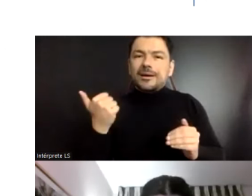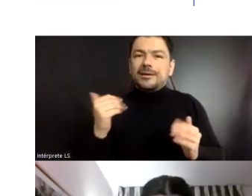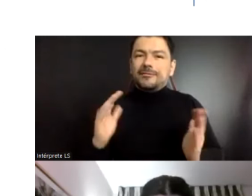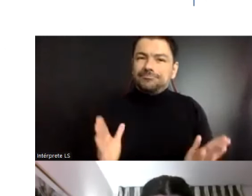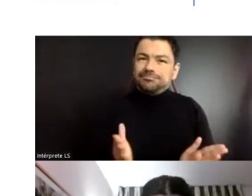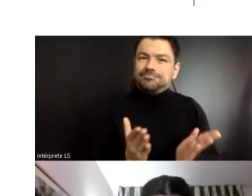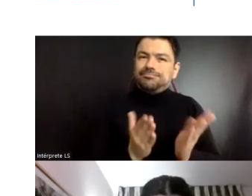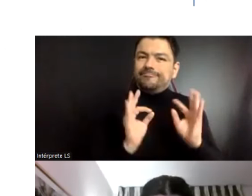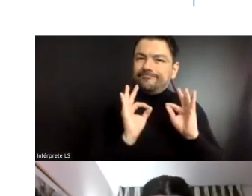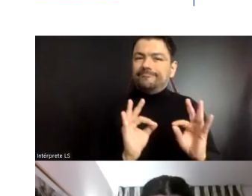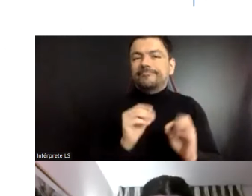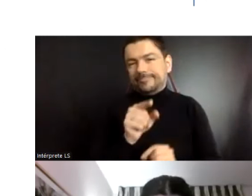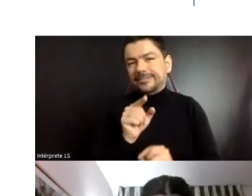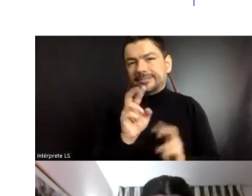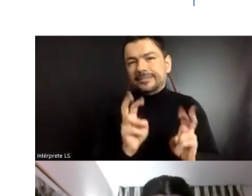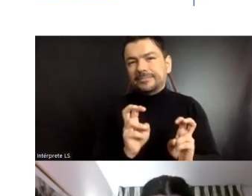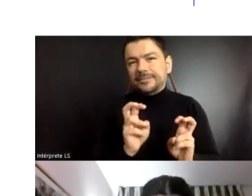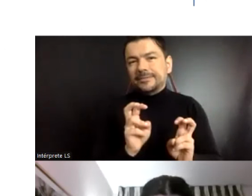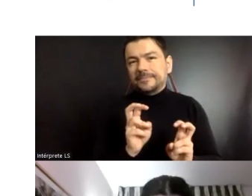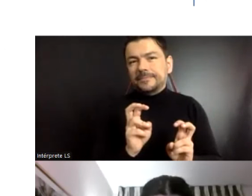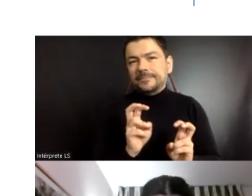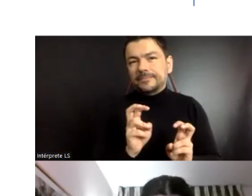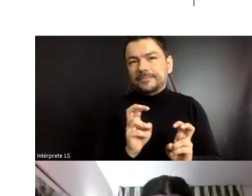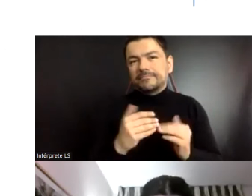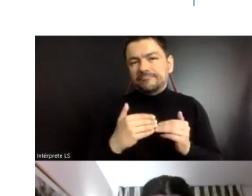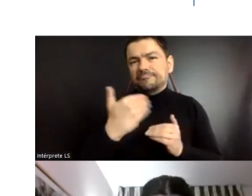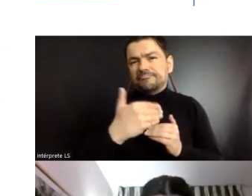Es algo que seguramente nos encontraremos nuevamente en el futuro.